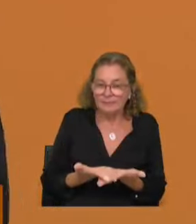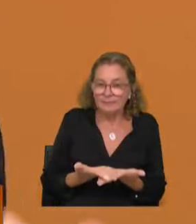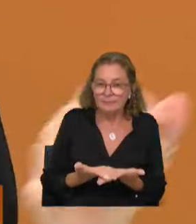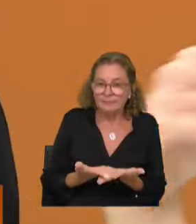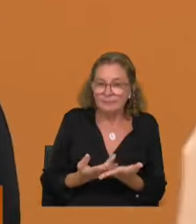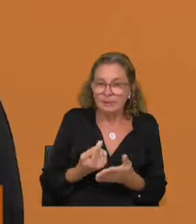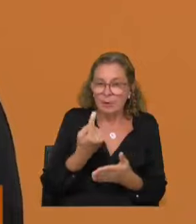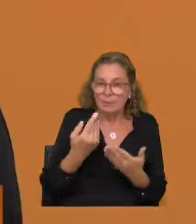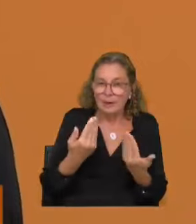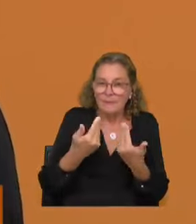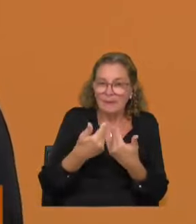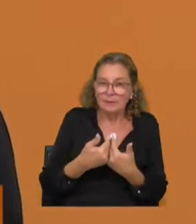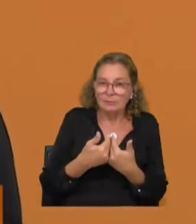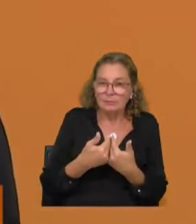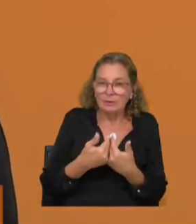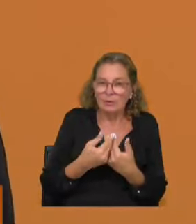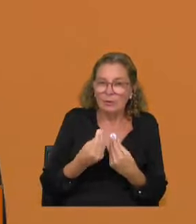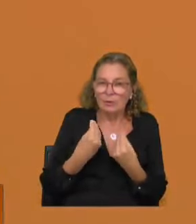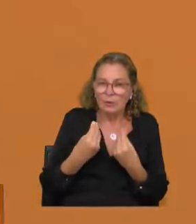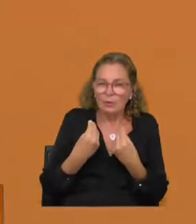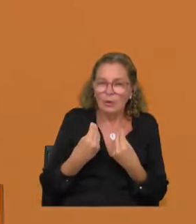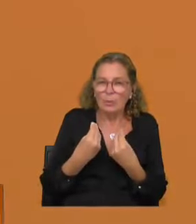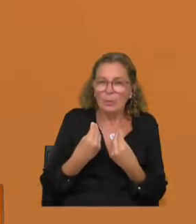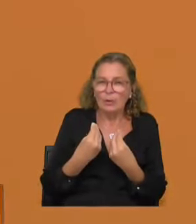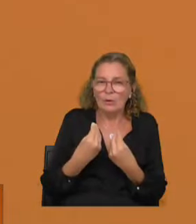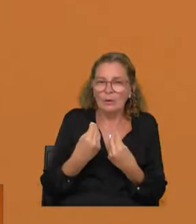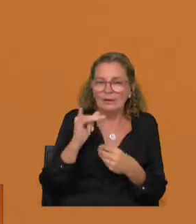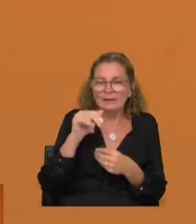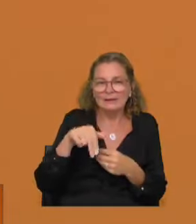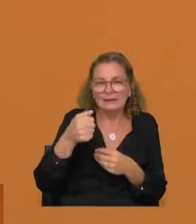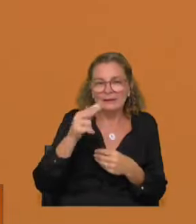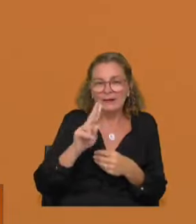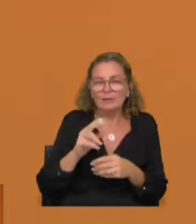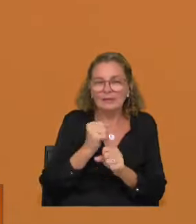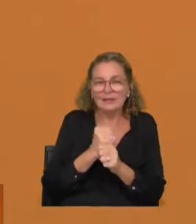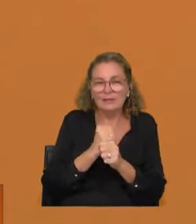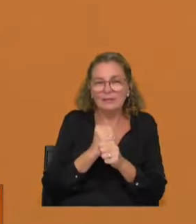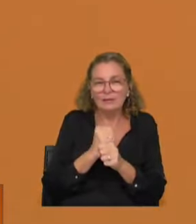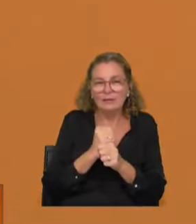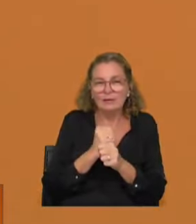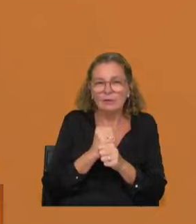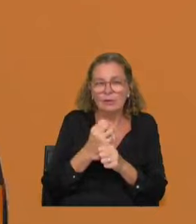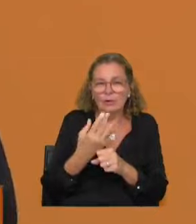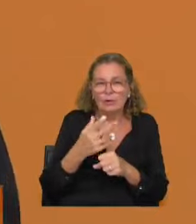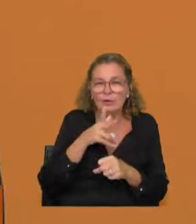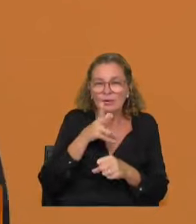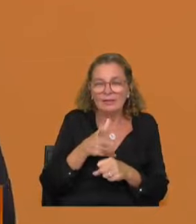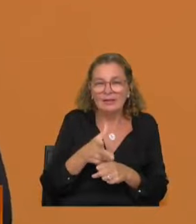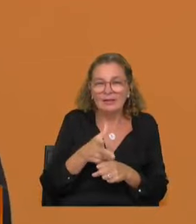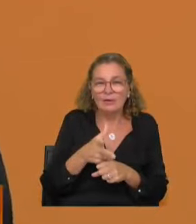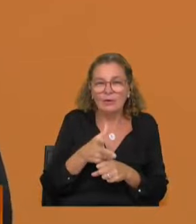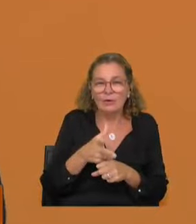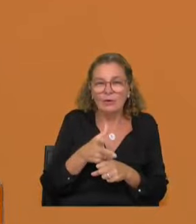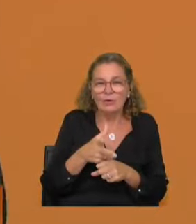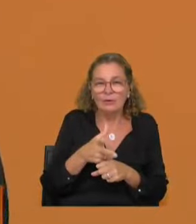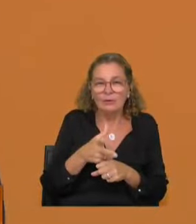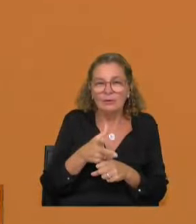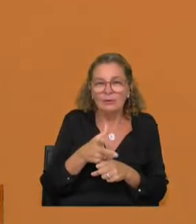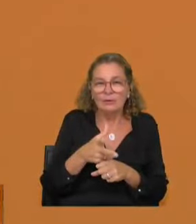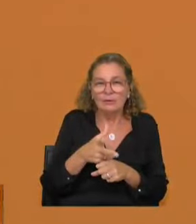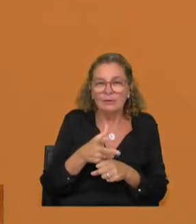las de las preguntas que tengo es cómo cóm desde inau está trabajando con los hijos sobrevivientes de víctimas